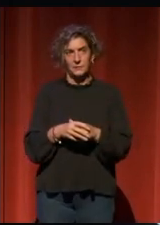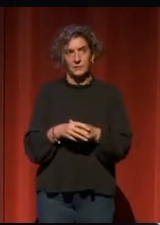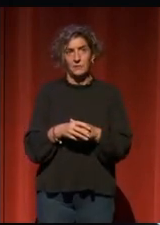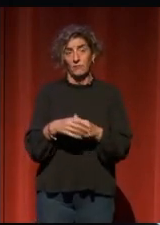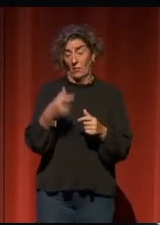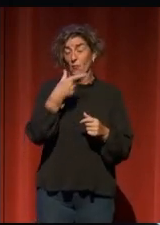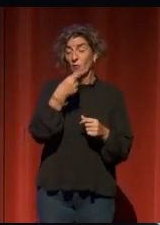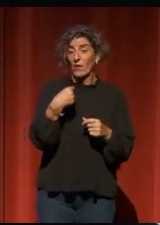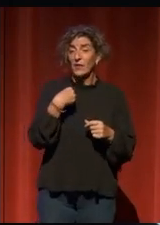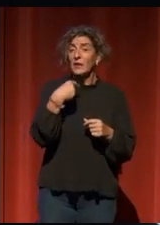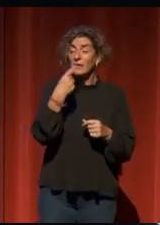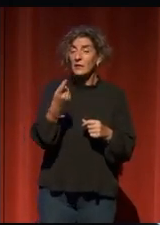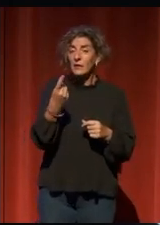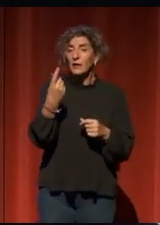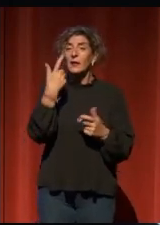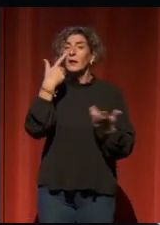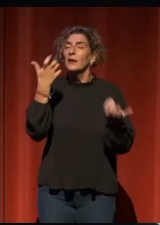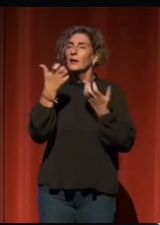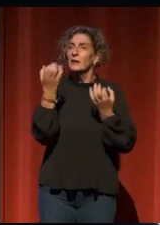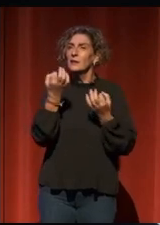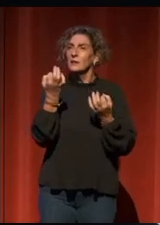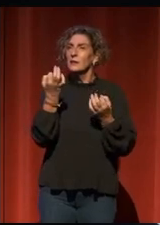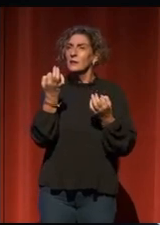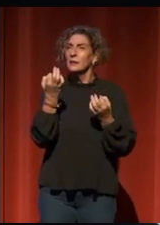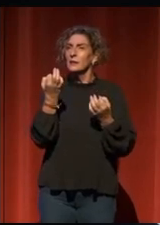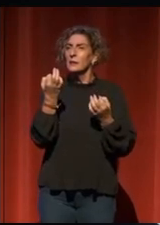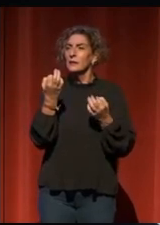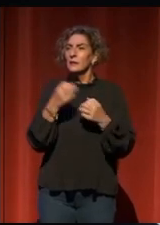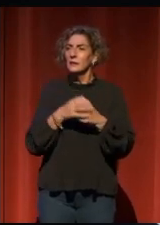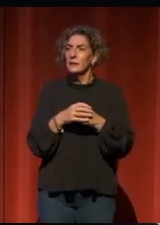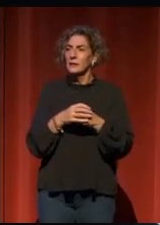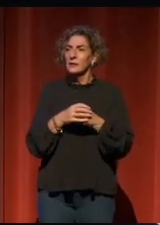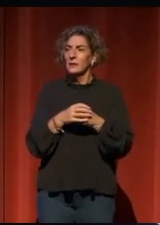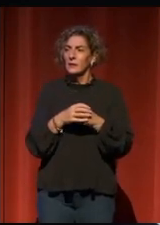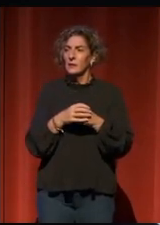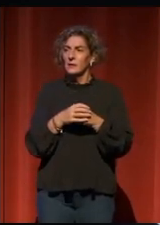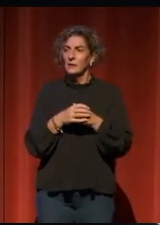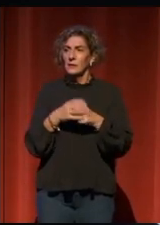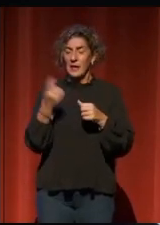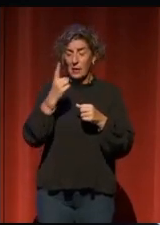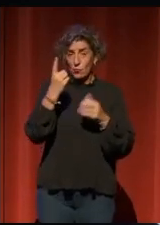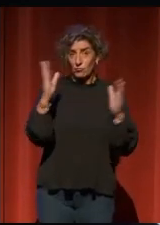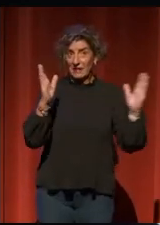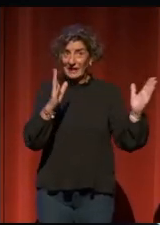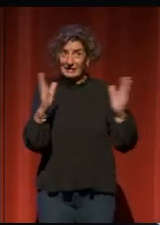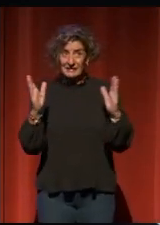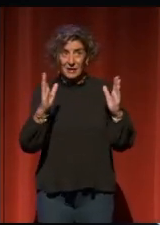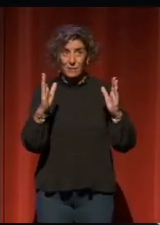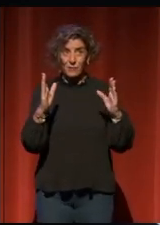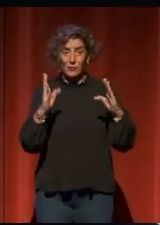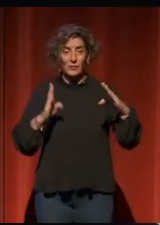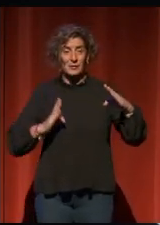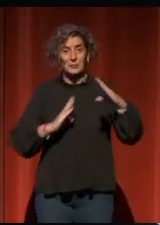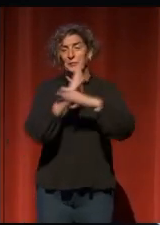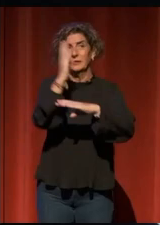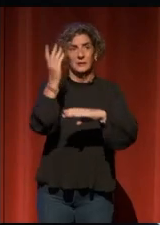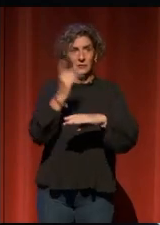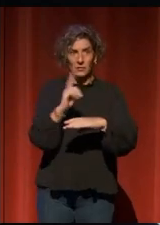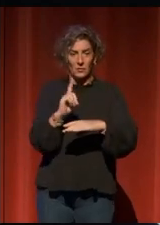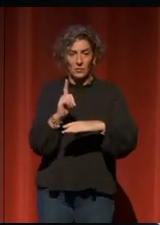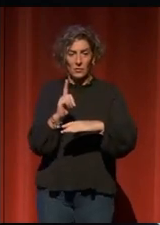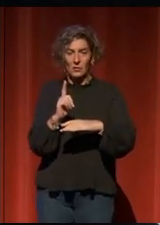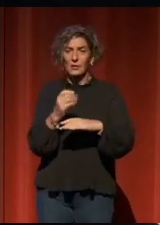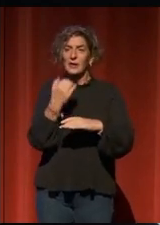digo, percibir que estabas en un tiempo no interrumpido y que tenía algo